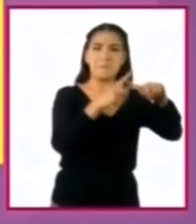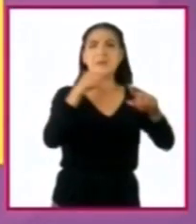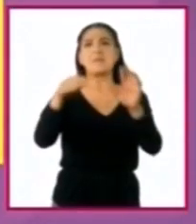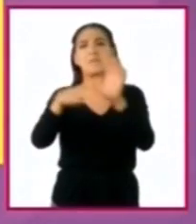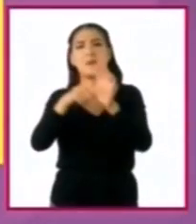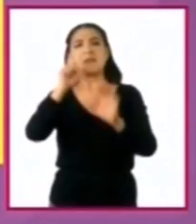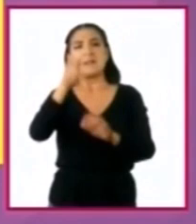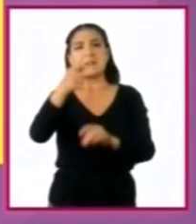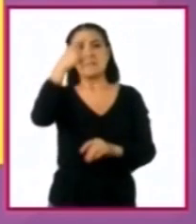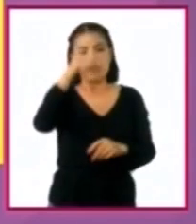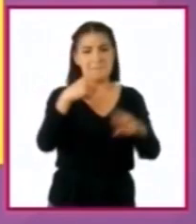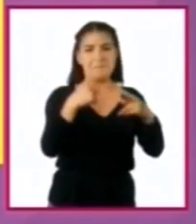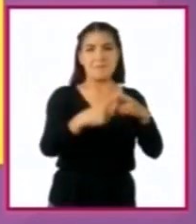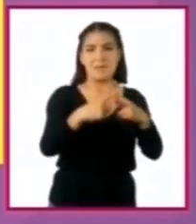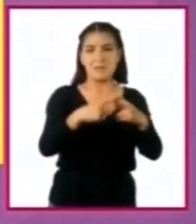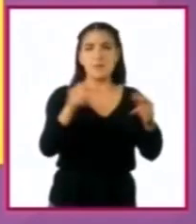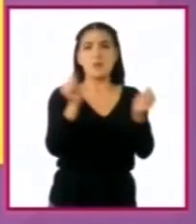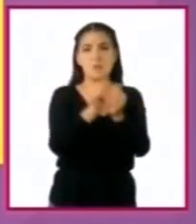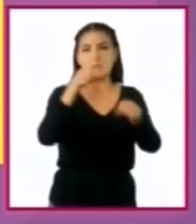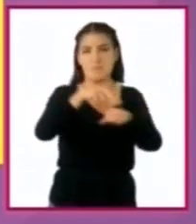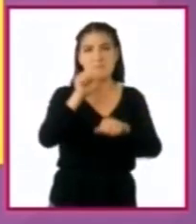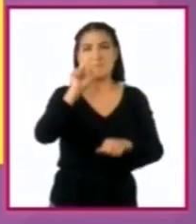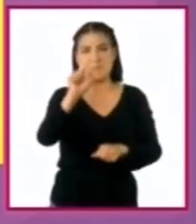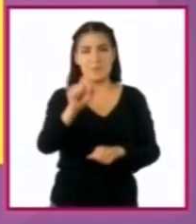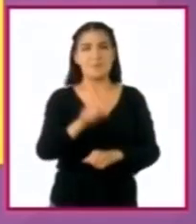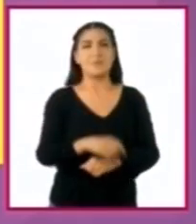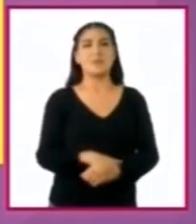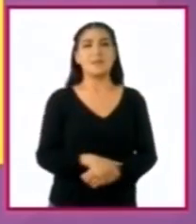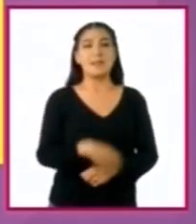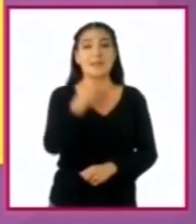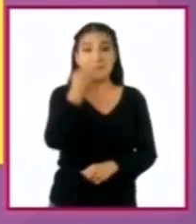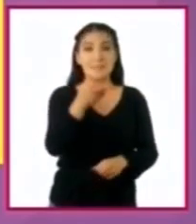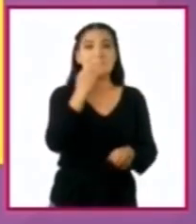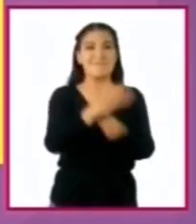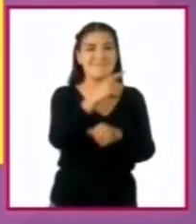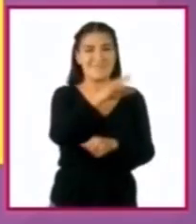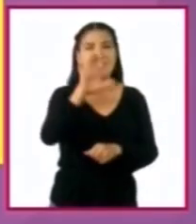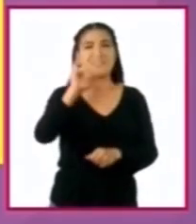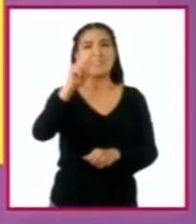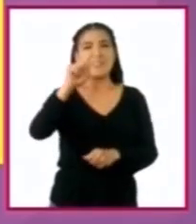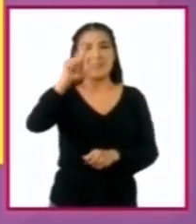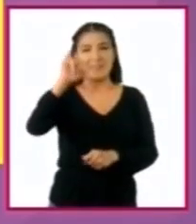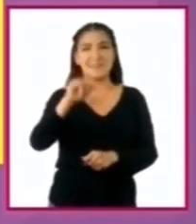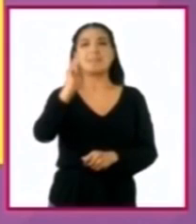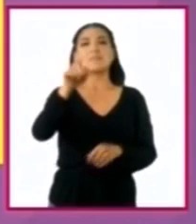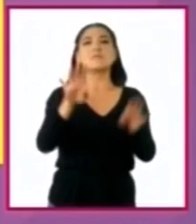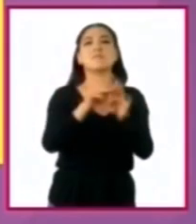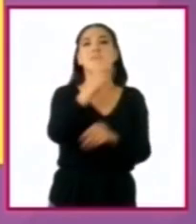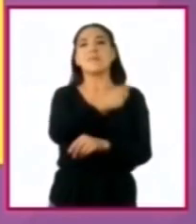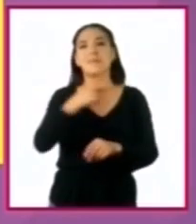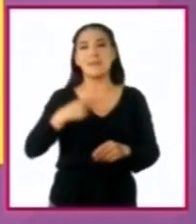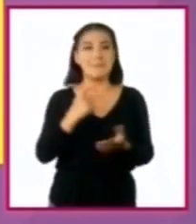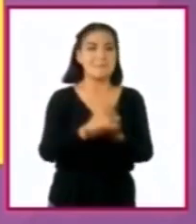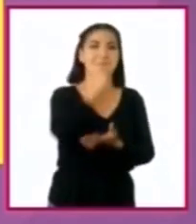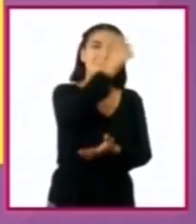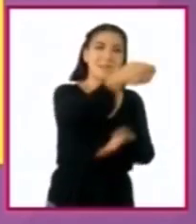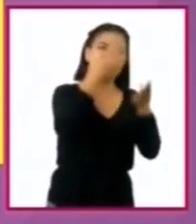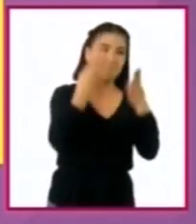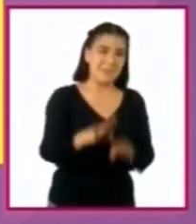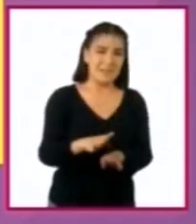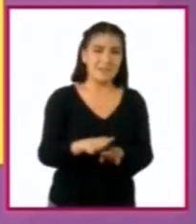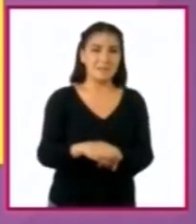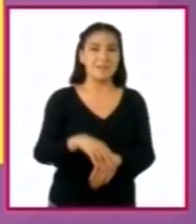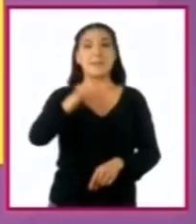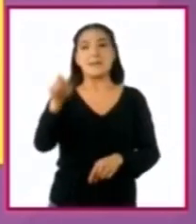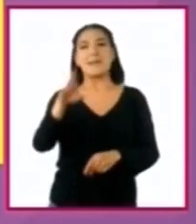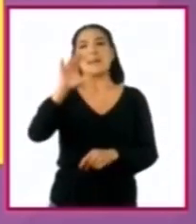en una operación matemática con números decimales? En el caso de Citlali, indican las deudas a su cuenta bancaria. En el